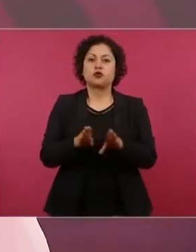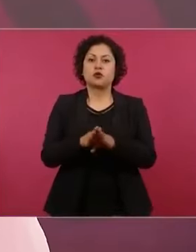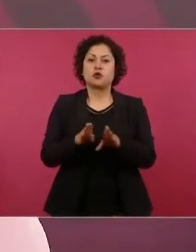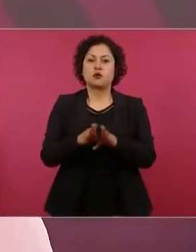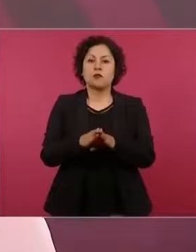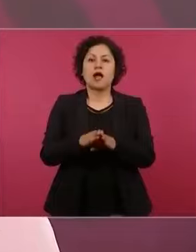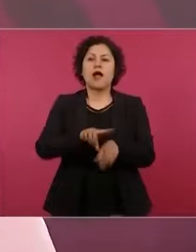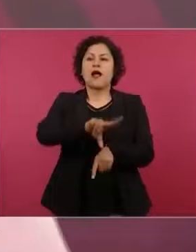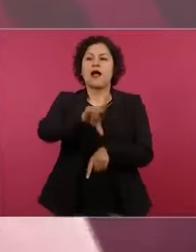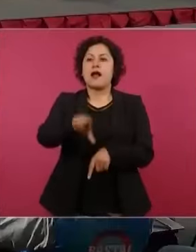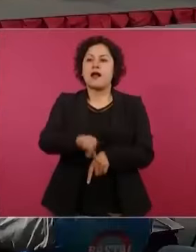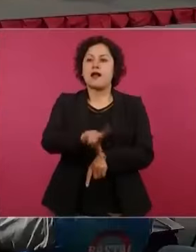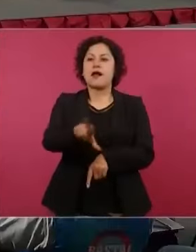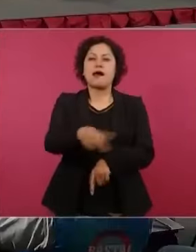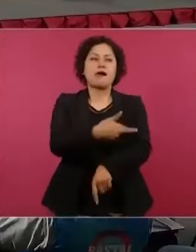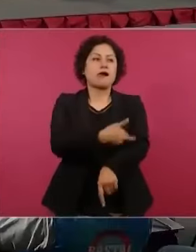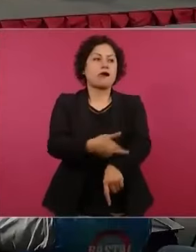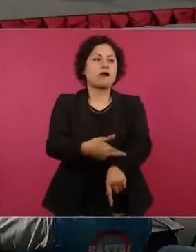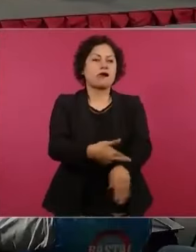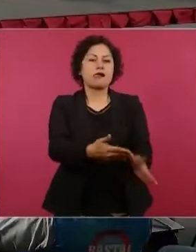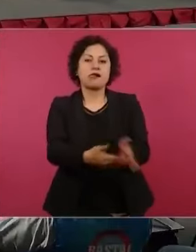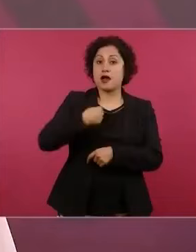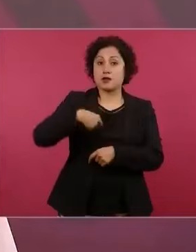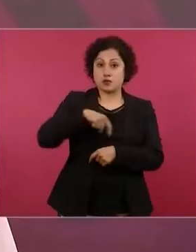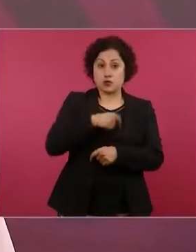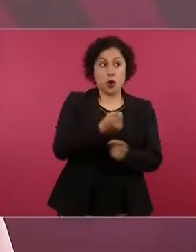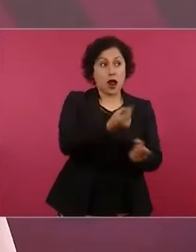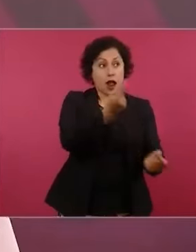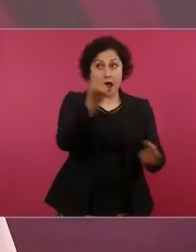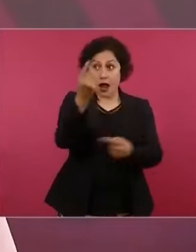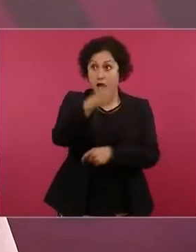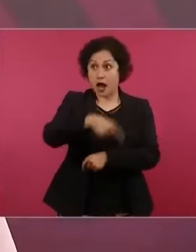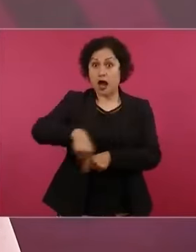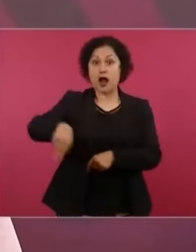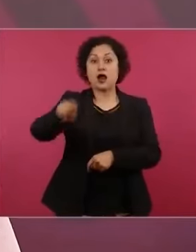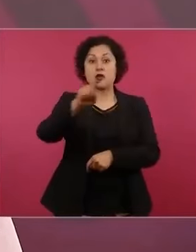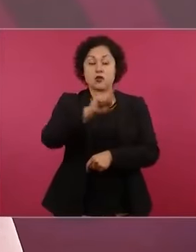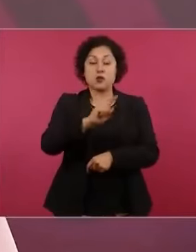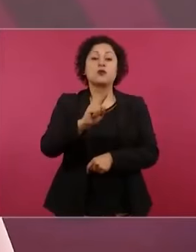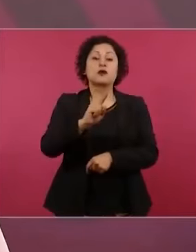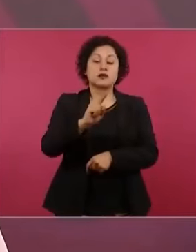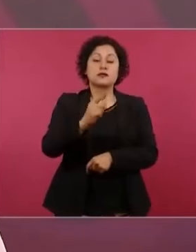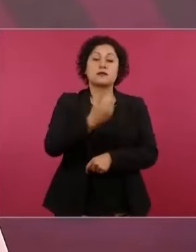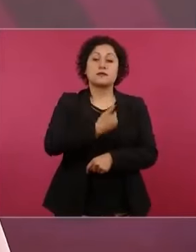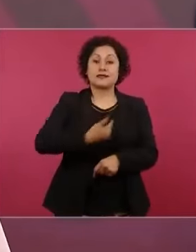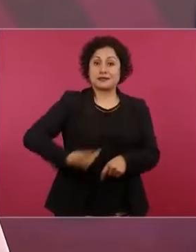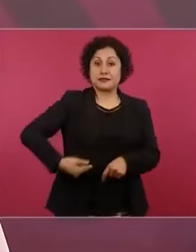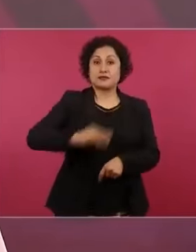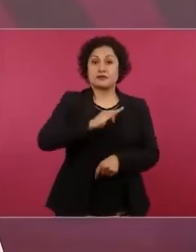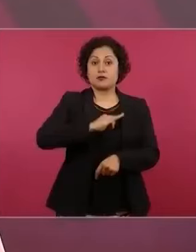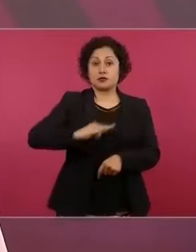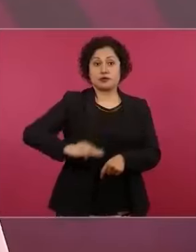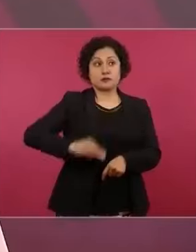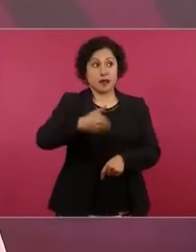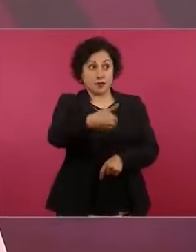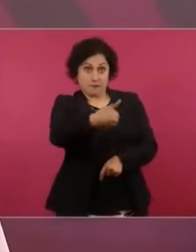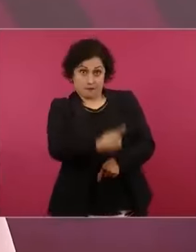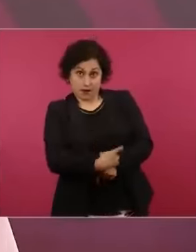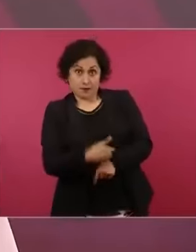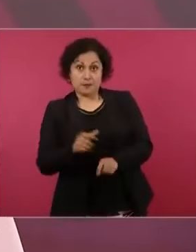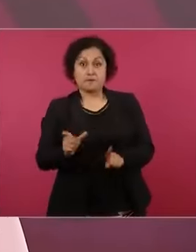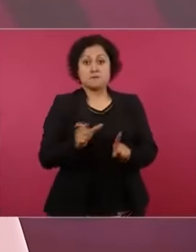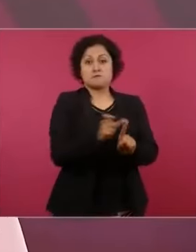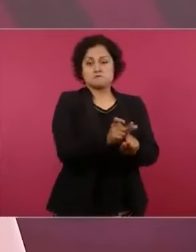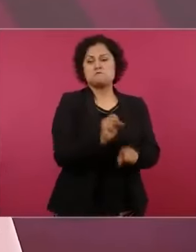sin burocracias. Se detalló que hasta el momento se han recibido 273 solicitudes de seguridad. Y que 250